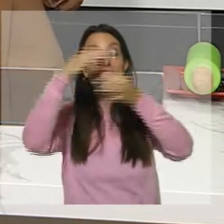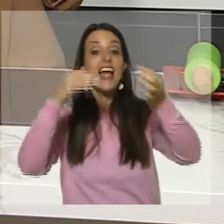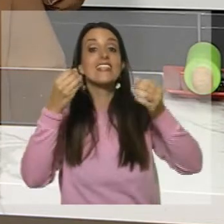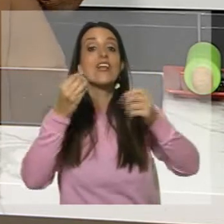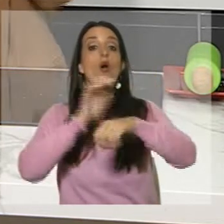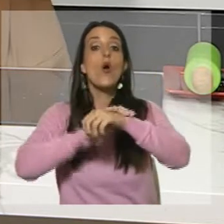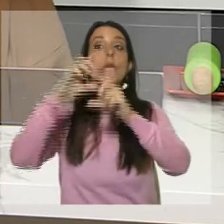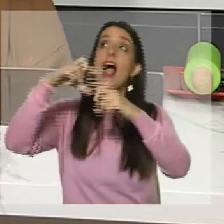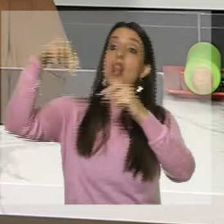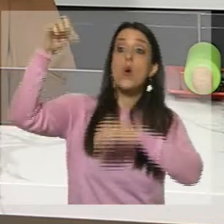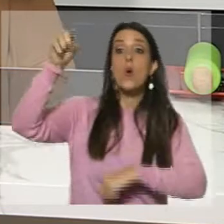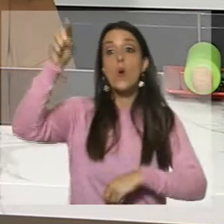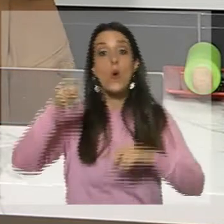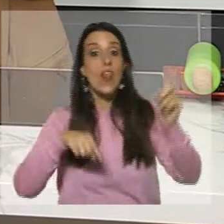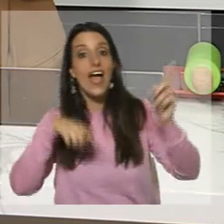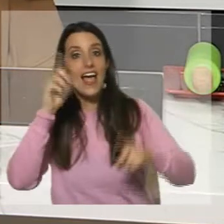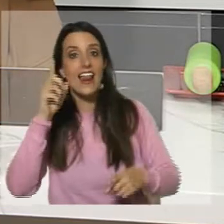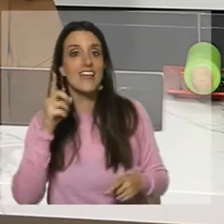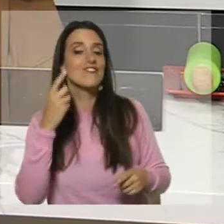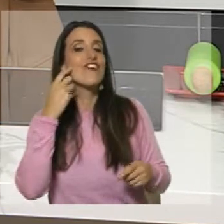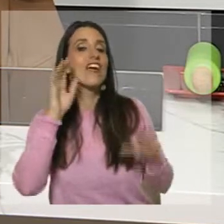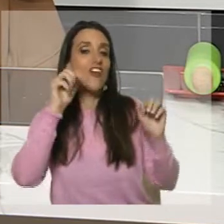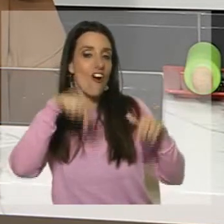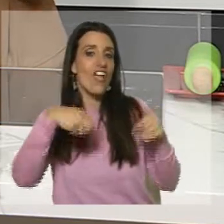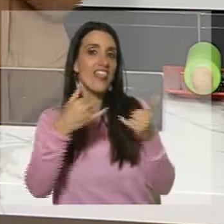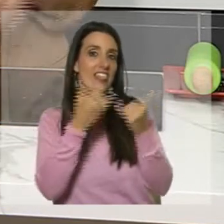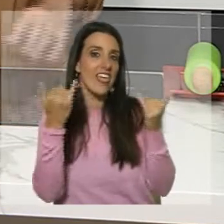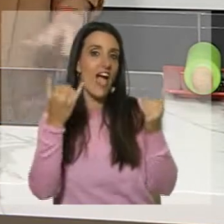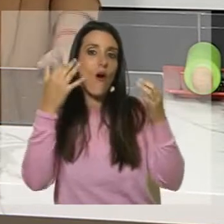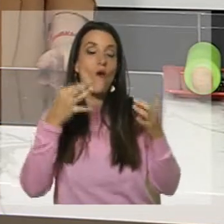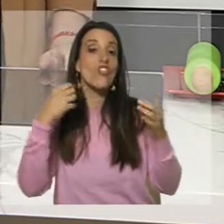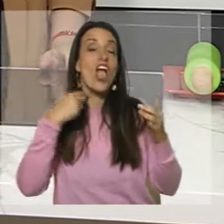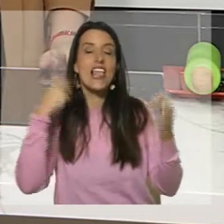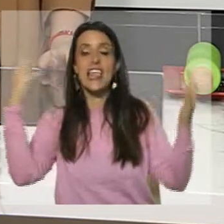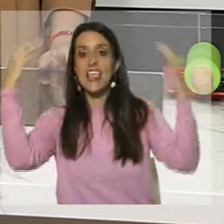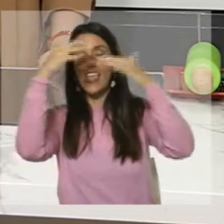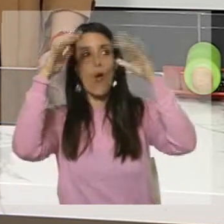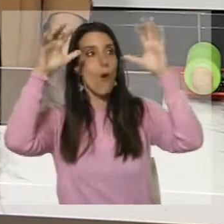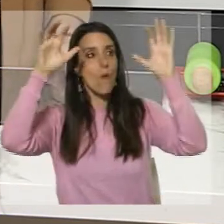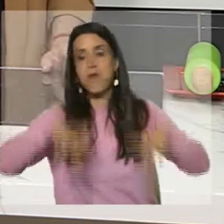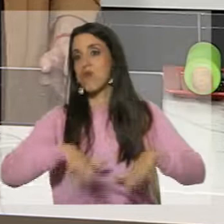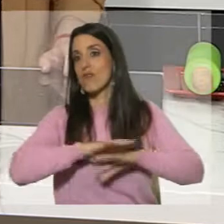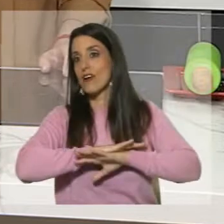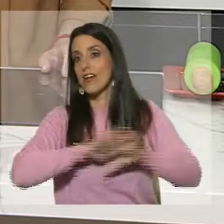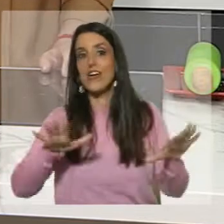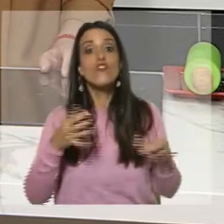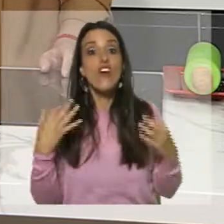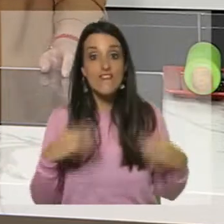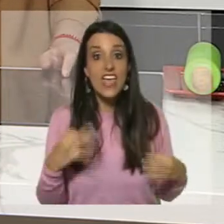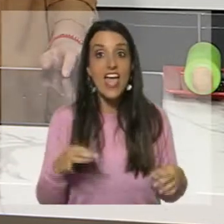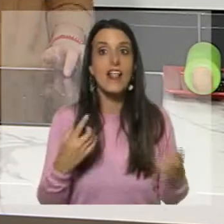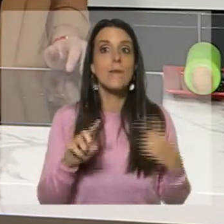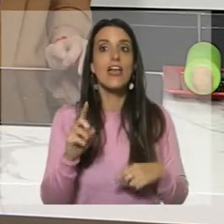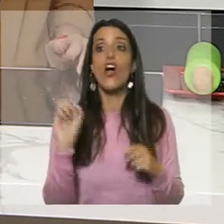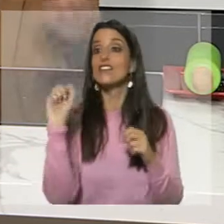la luna, claro. El retrógrado y que no sé qué. Yo creo que el día de hoy aparte nos hoy ¿no? con porque el... veníamos bien, ¿no? Veníamos piloteando la lindo con